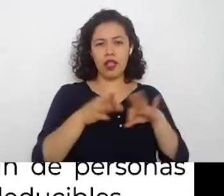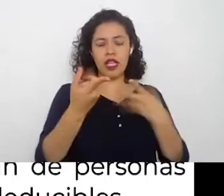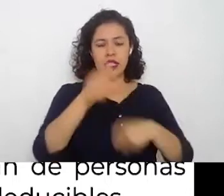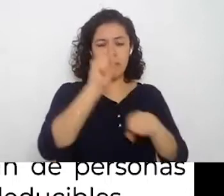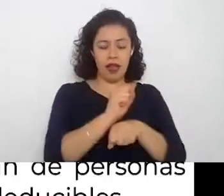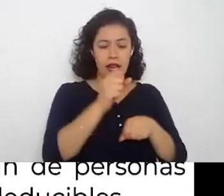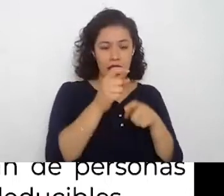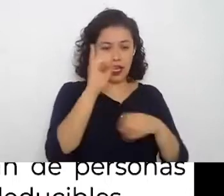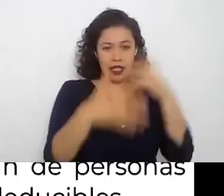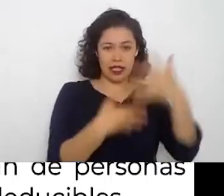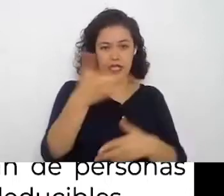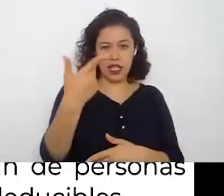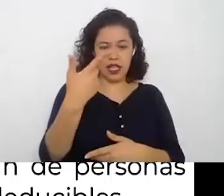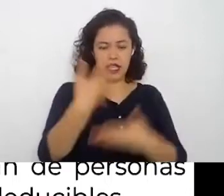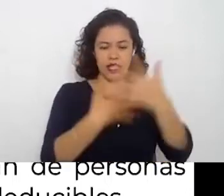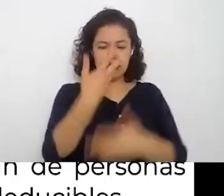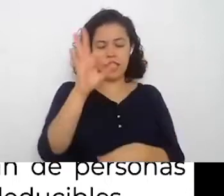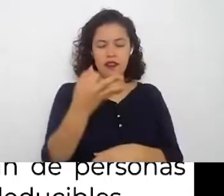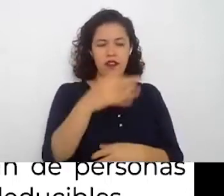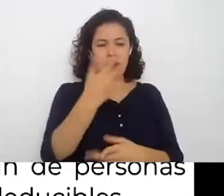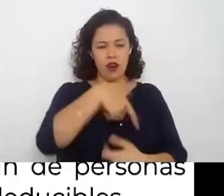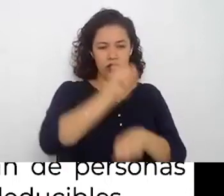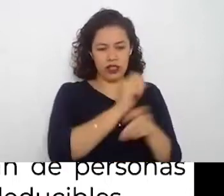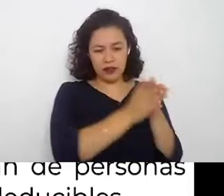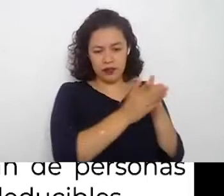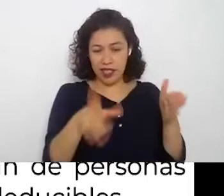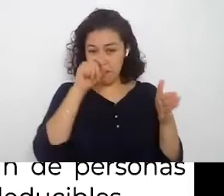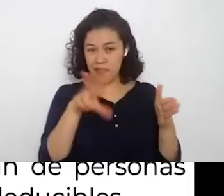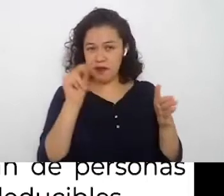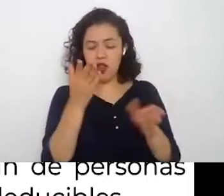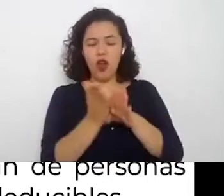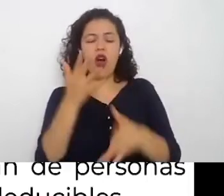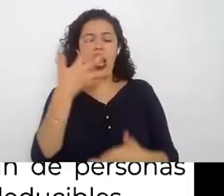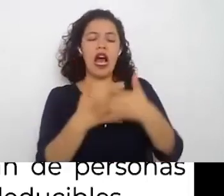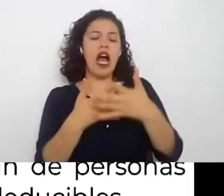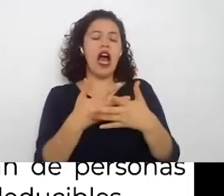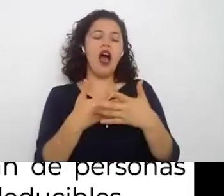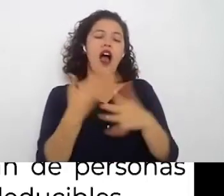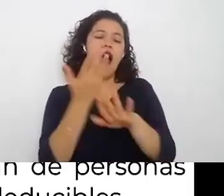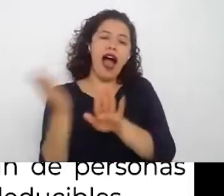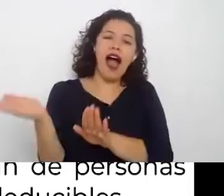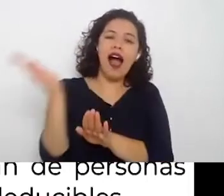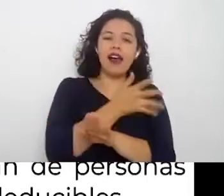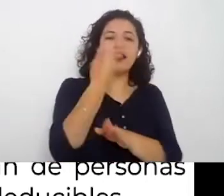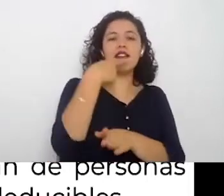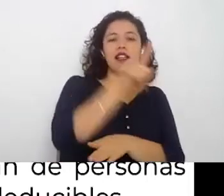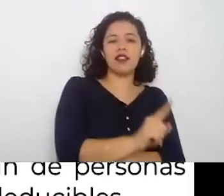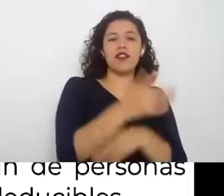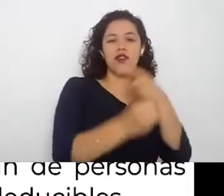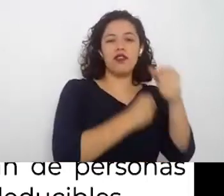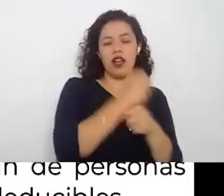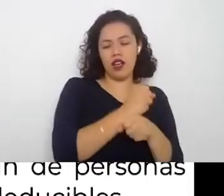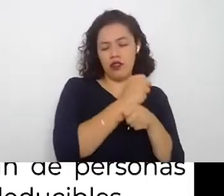febrero. Trabajen un mes antes para que 15 días antes ustedes hayan presentado su declaración anual.